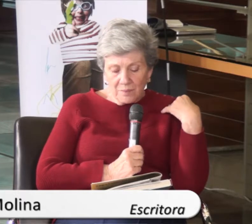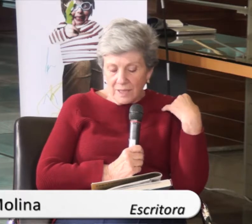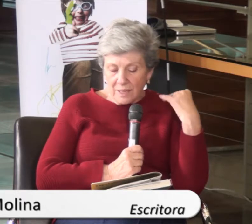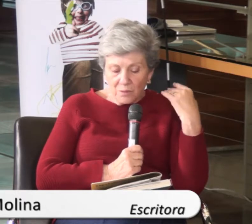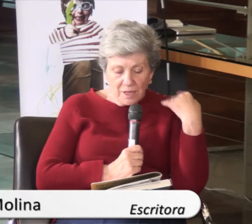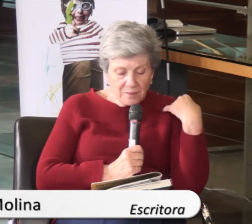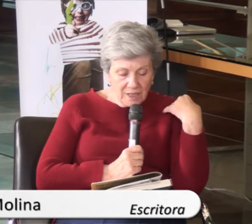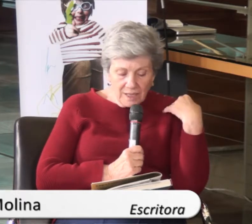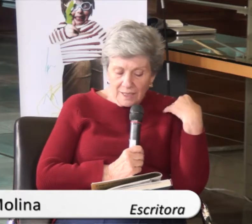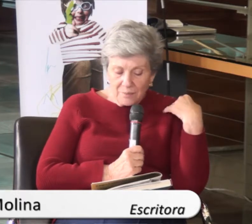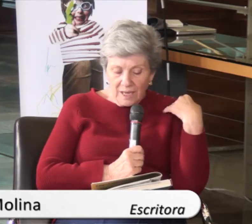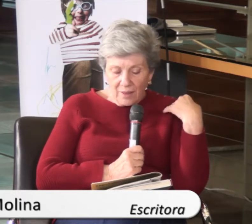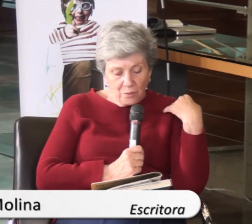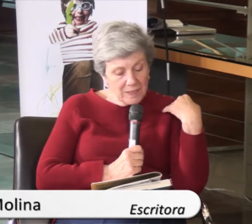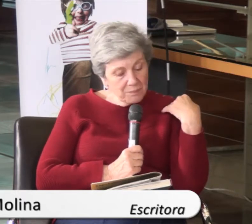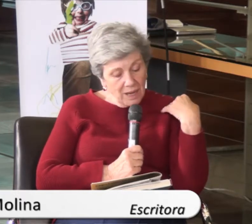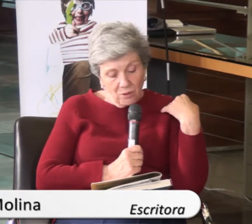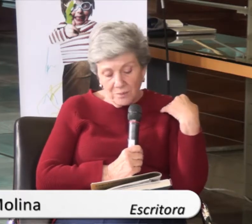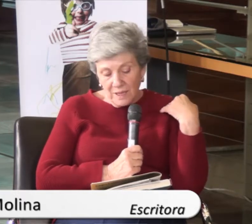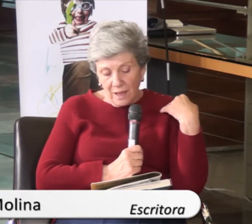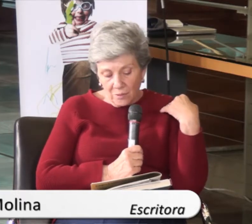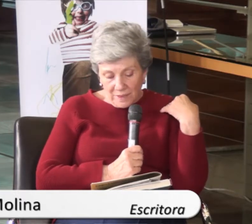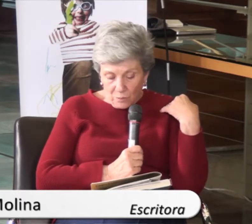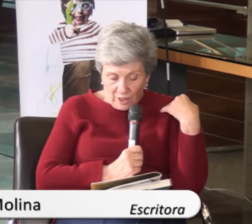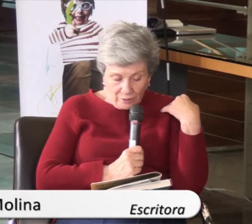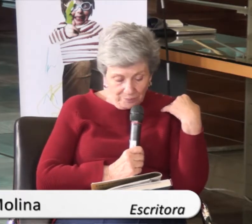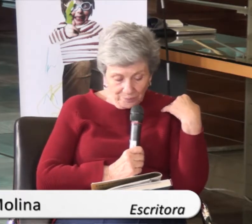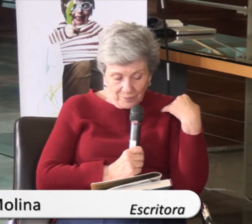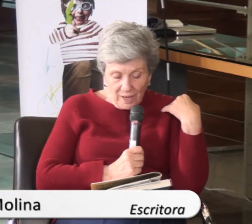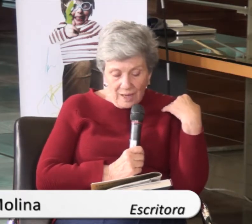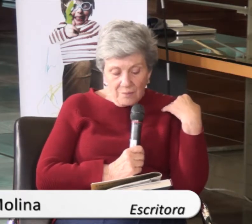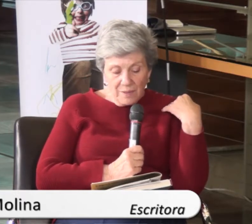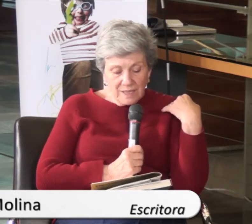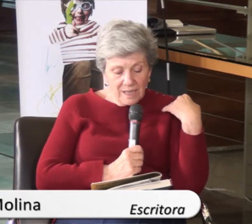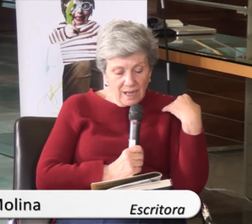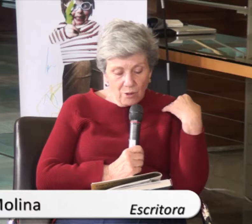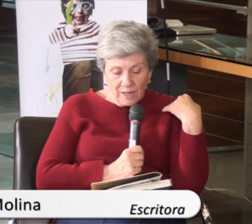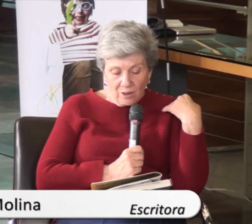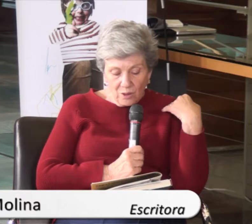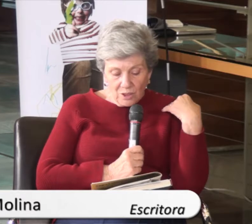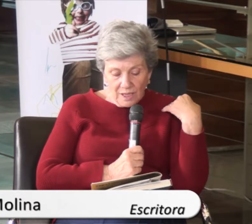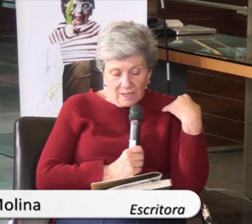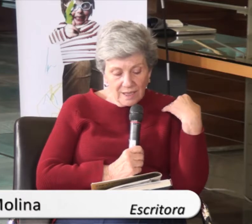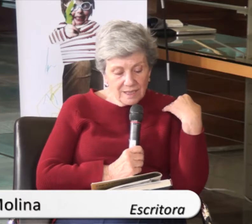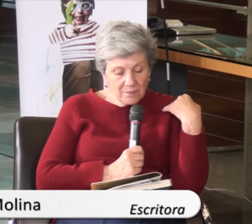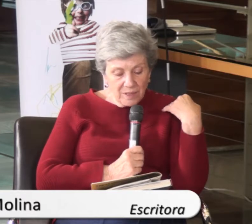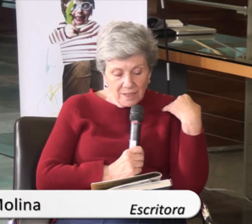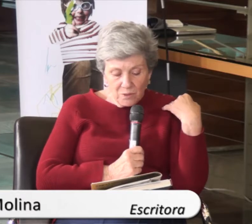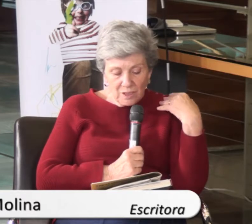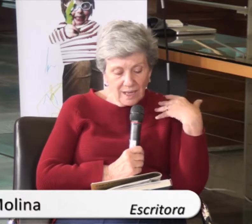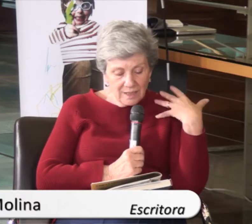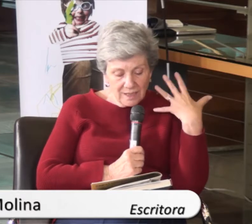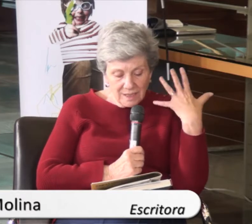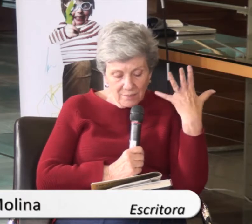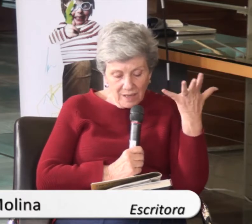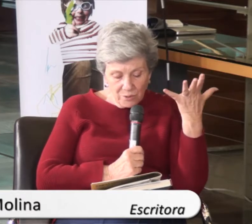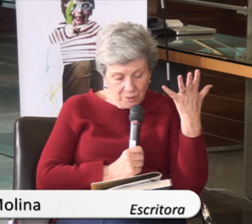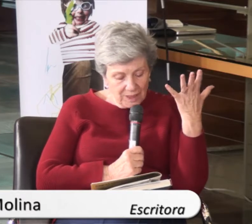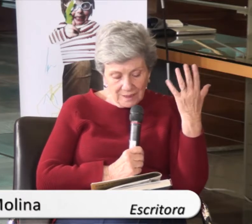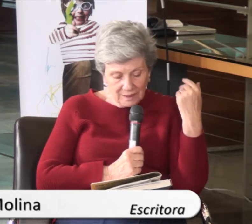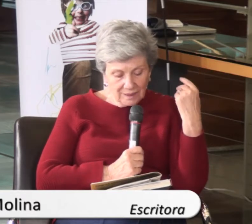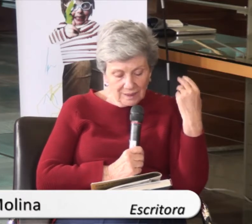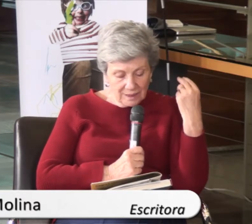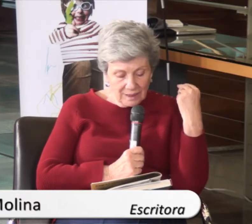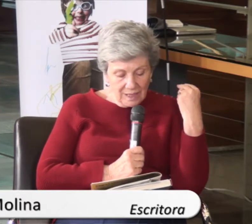de manera muy evidente mi lado más malo en mi lado más bueno me ha enseñado a reconocer que si pedimos la gente sabe